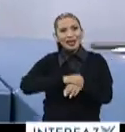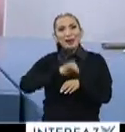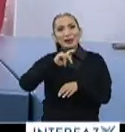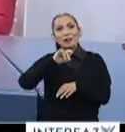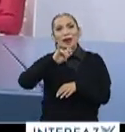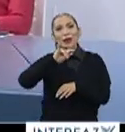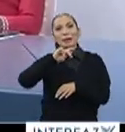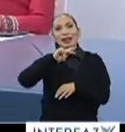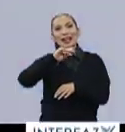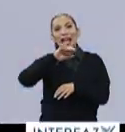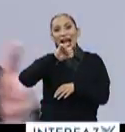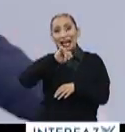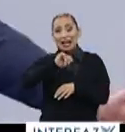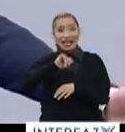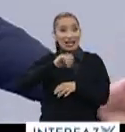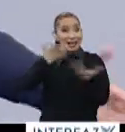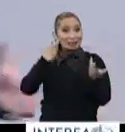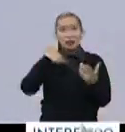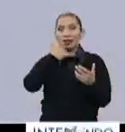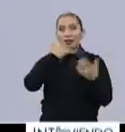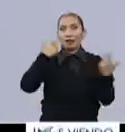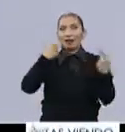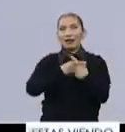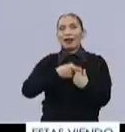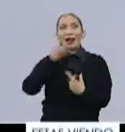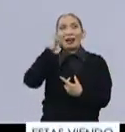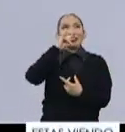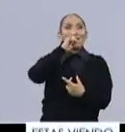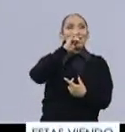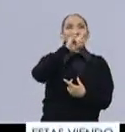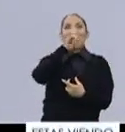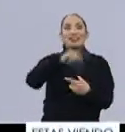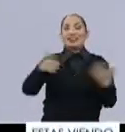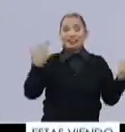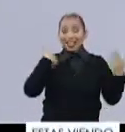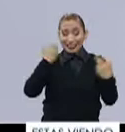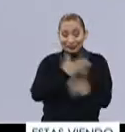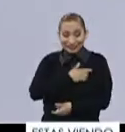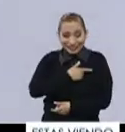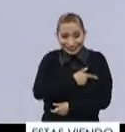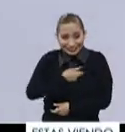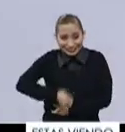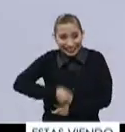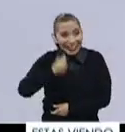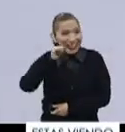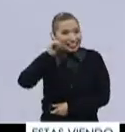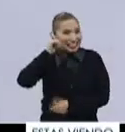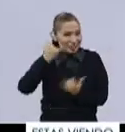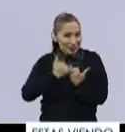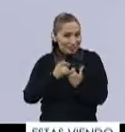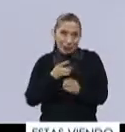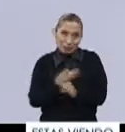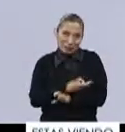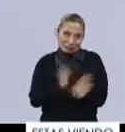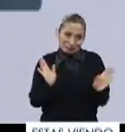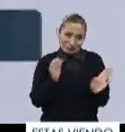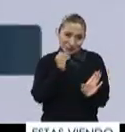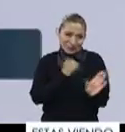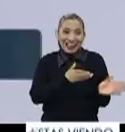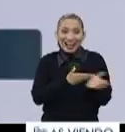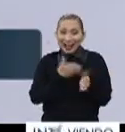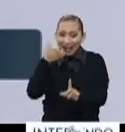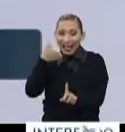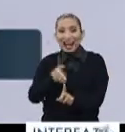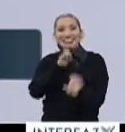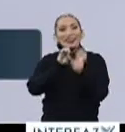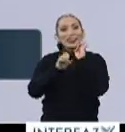Iberoamérica. Iberoamérica, ya me estoy equivocando de programa de Interfaz. Un placer saludarlos. Ayer casi me pasa, hoy ya pasó. Bueno, vamos con